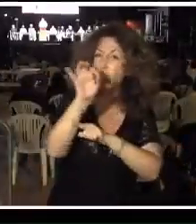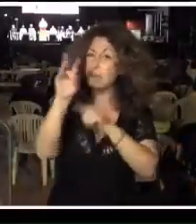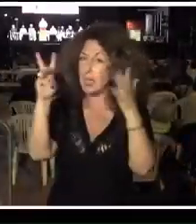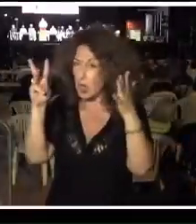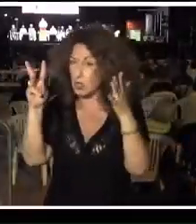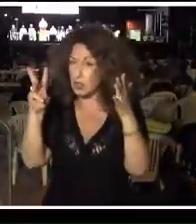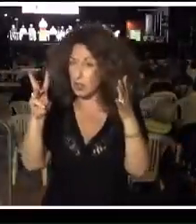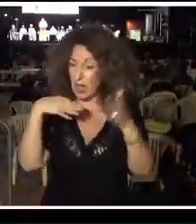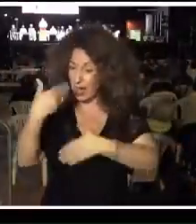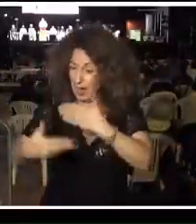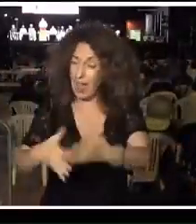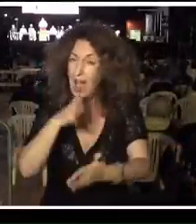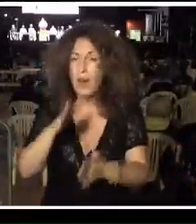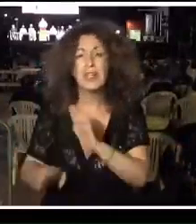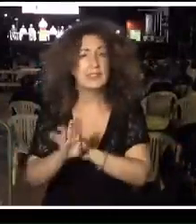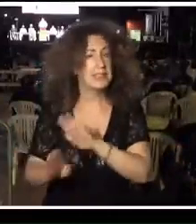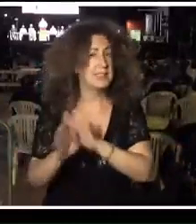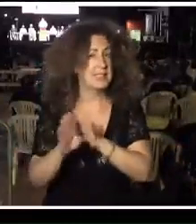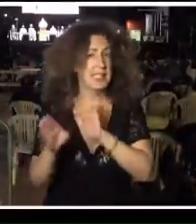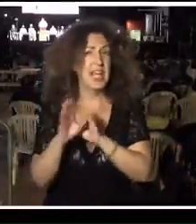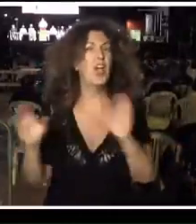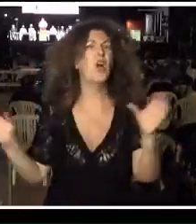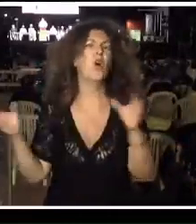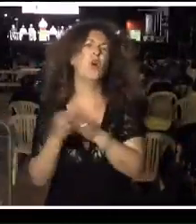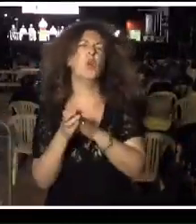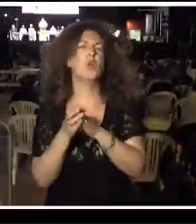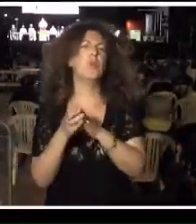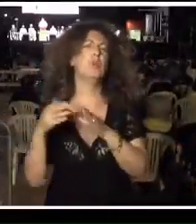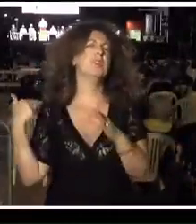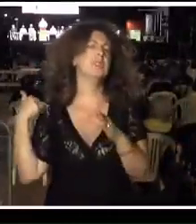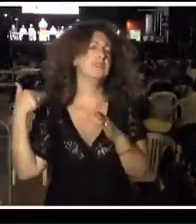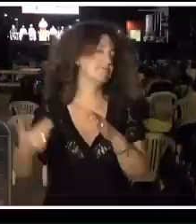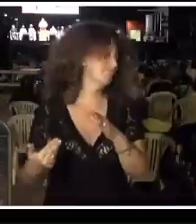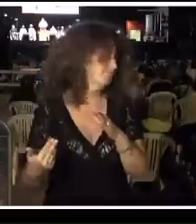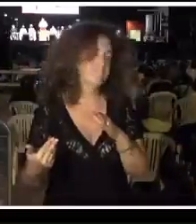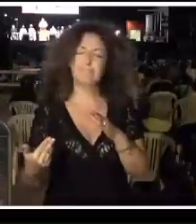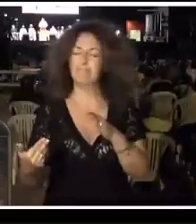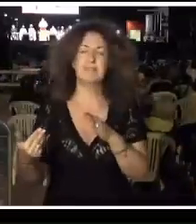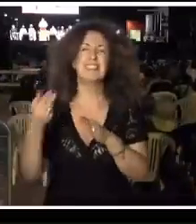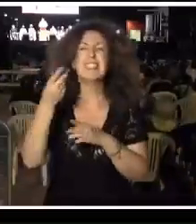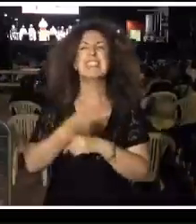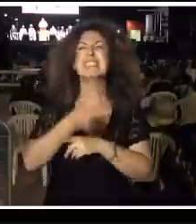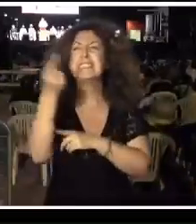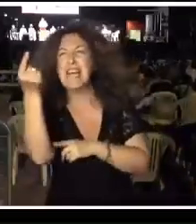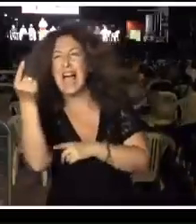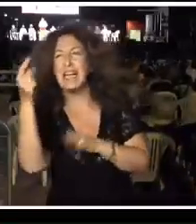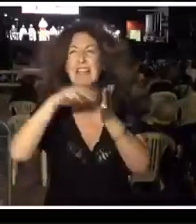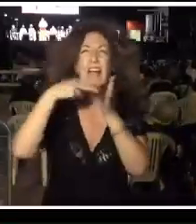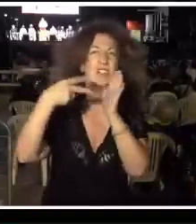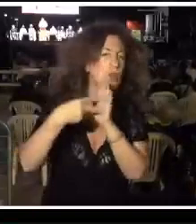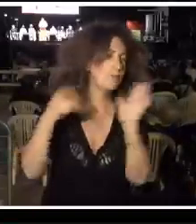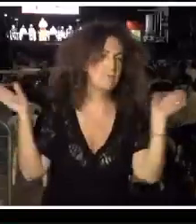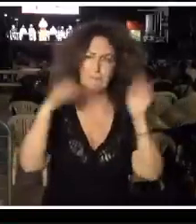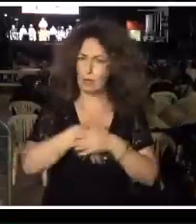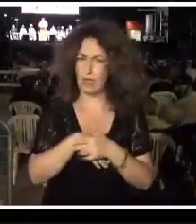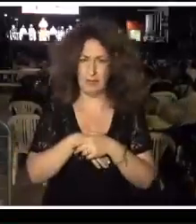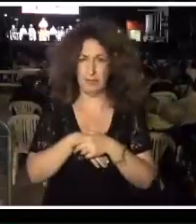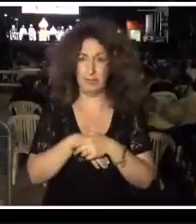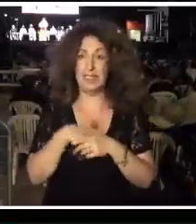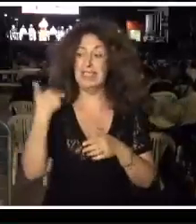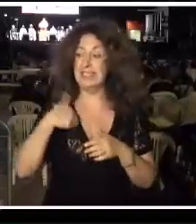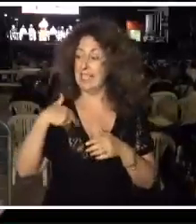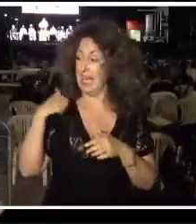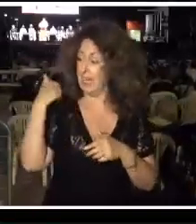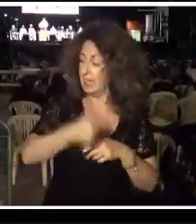abierta, sin que las fuerzas conservadoras hayan conseguido imponer una salida conforme a sus intereses. El centenario